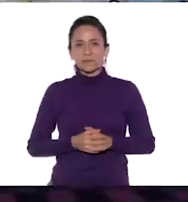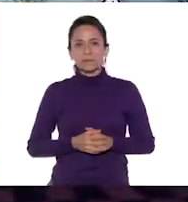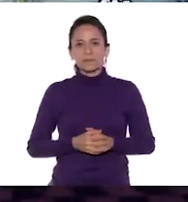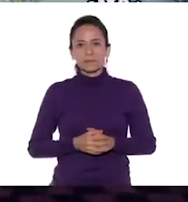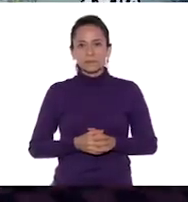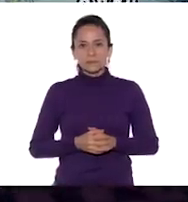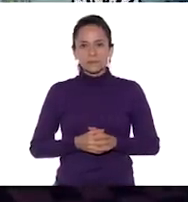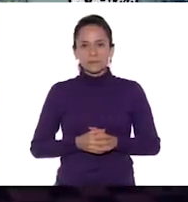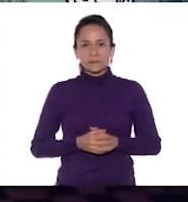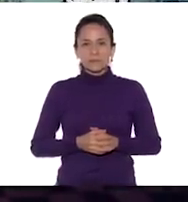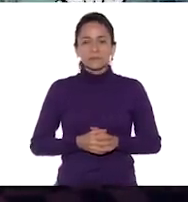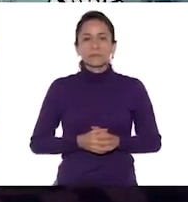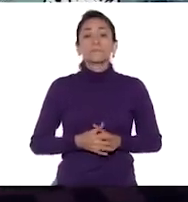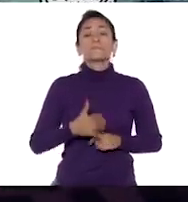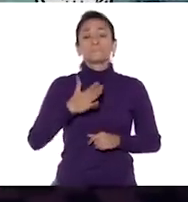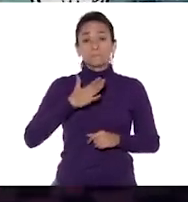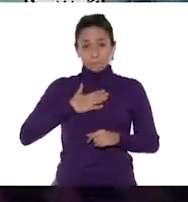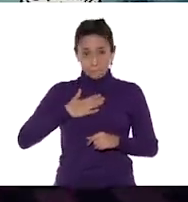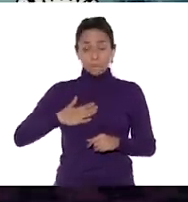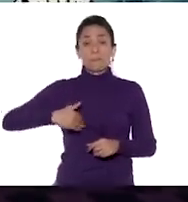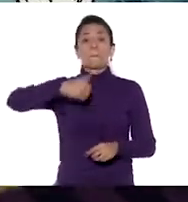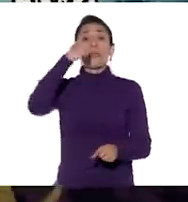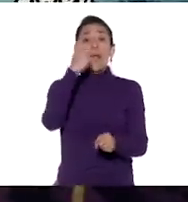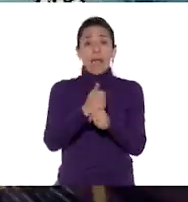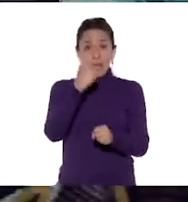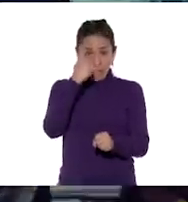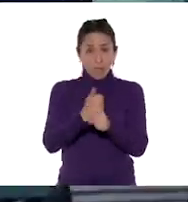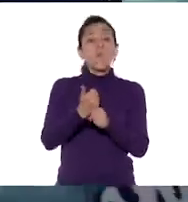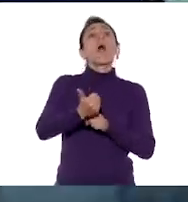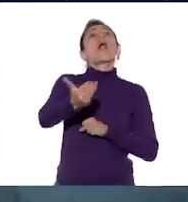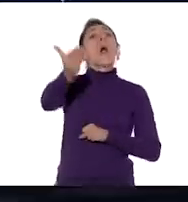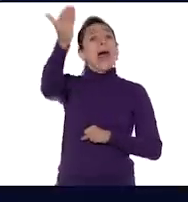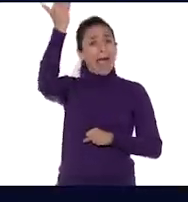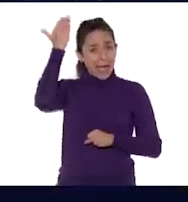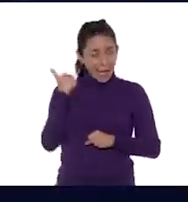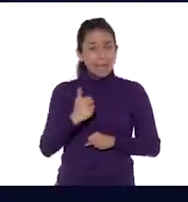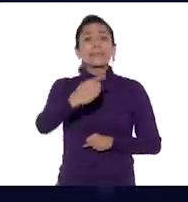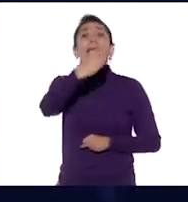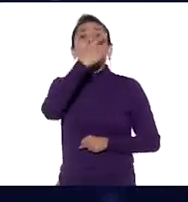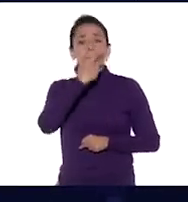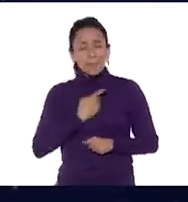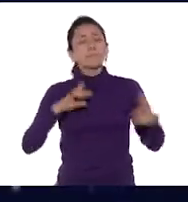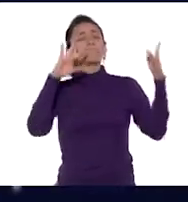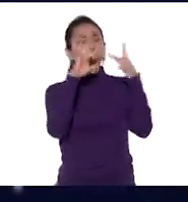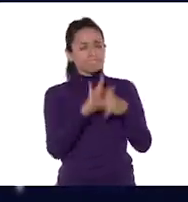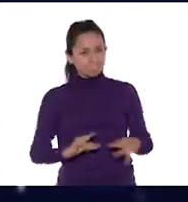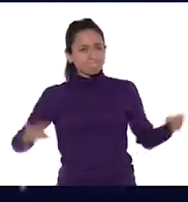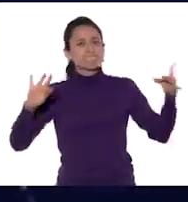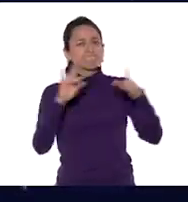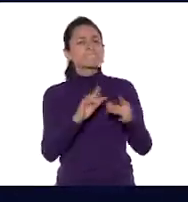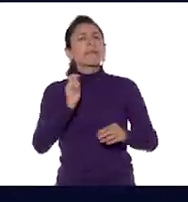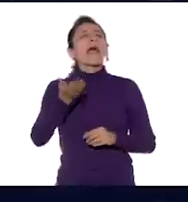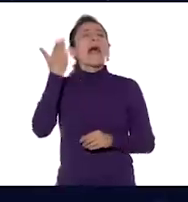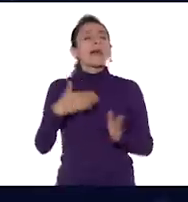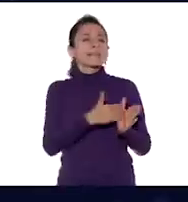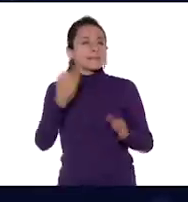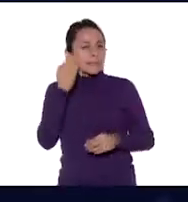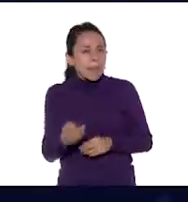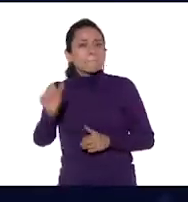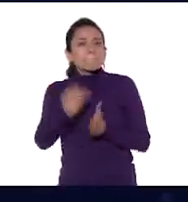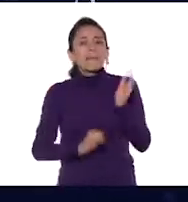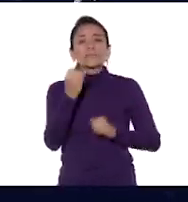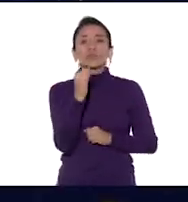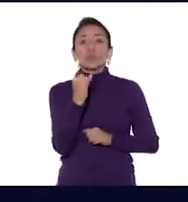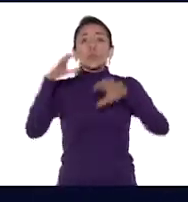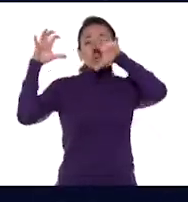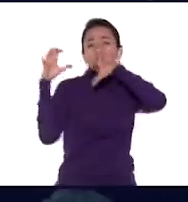Tema tata mashiki kakaru, katanho neto mu katanjeti, neto tibu mu katanho. Neto tu wikaron